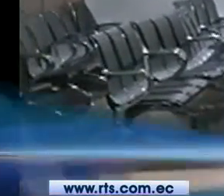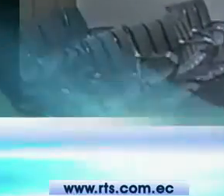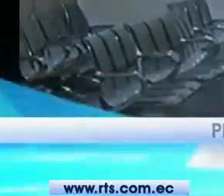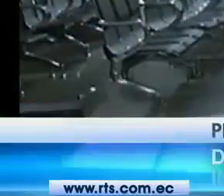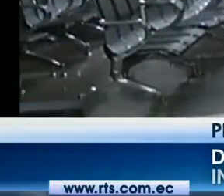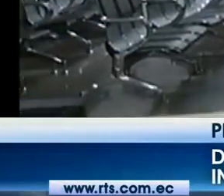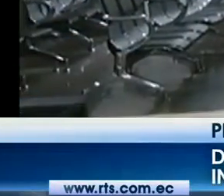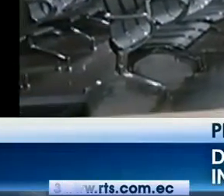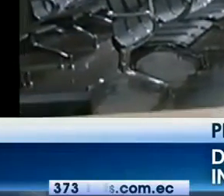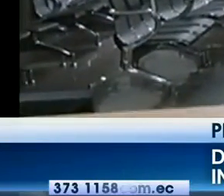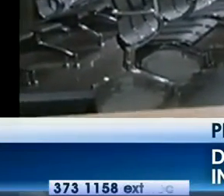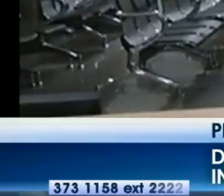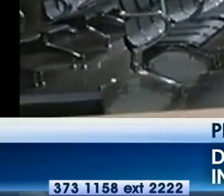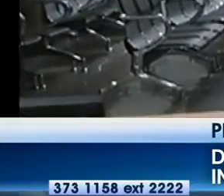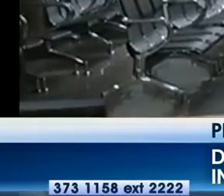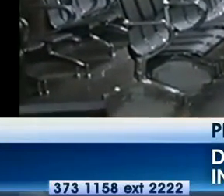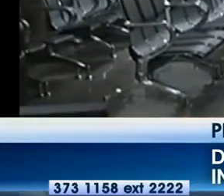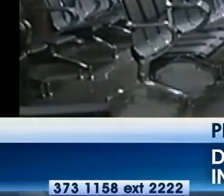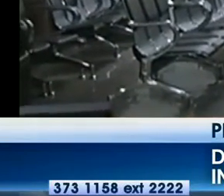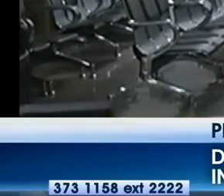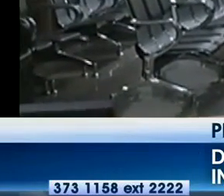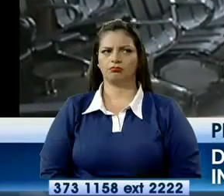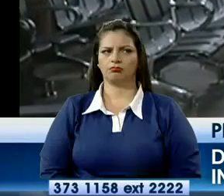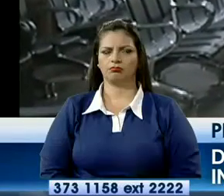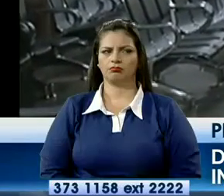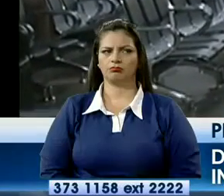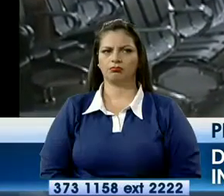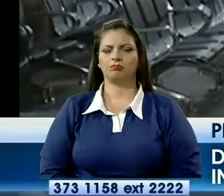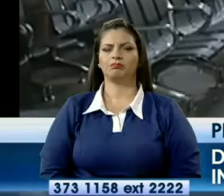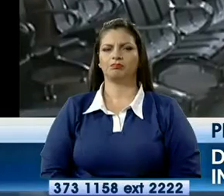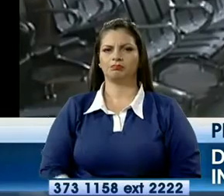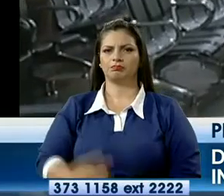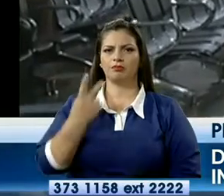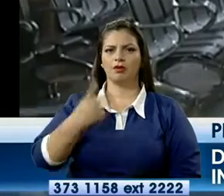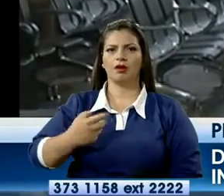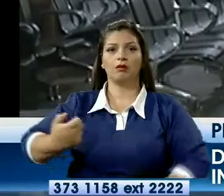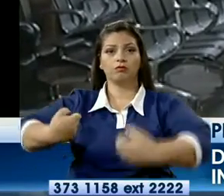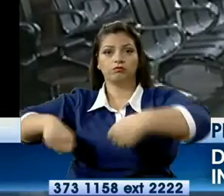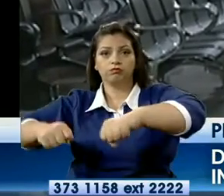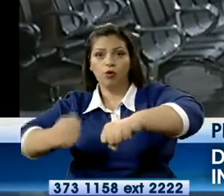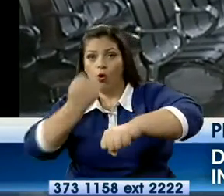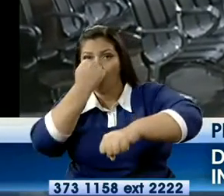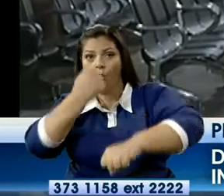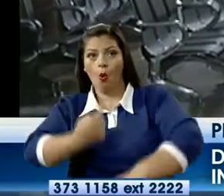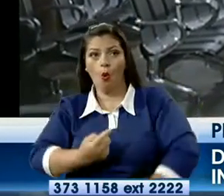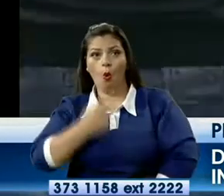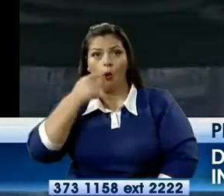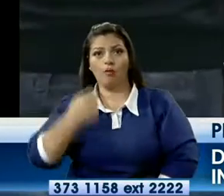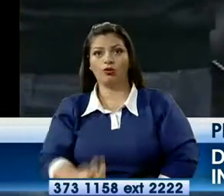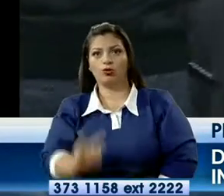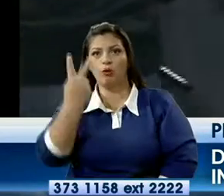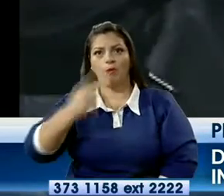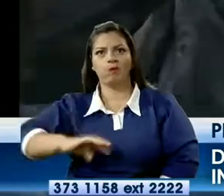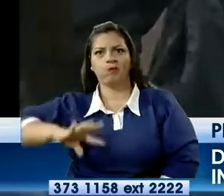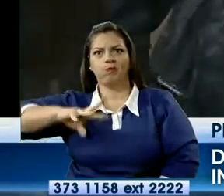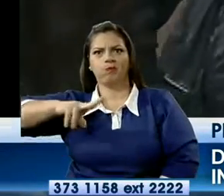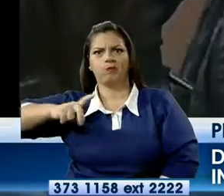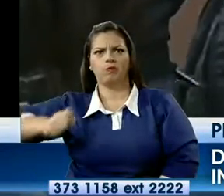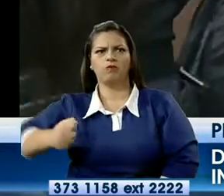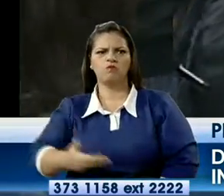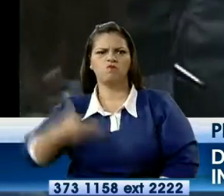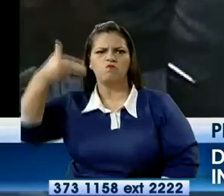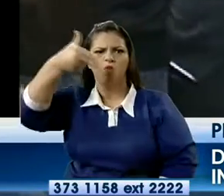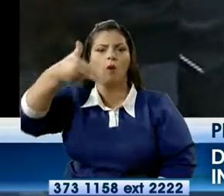traslado también se le llevaron a y se llevaron la cartera tras señora que le robaron más allá celebraron una cartera también nuevos asaltos